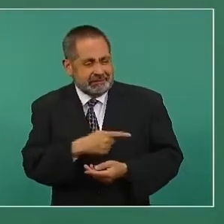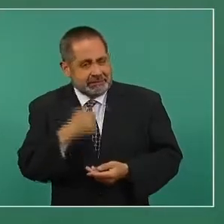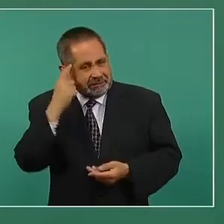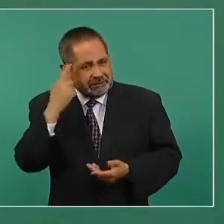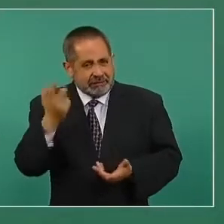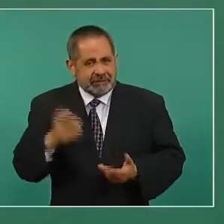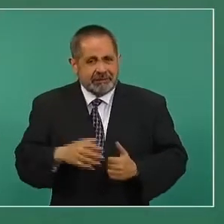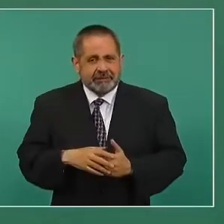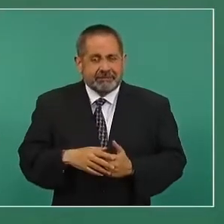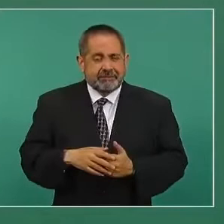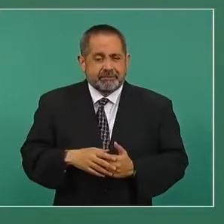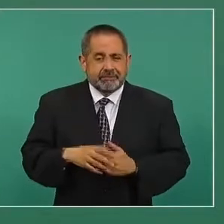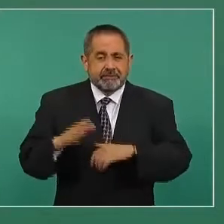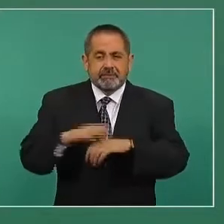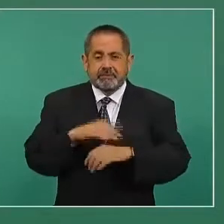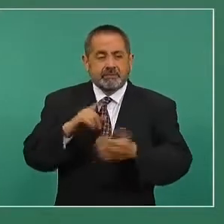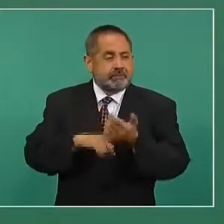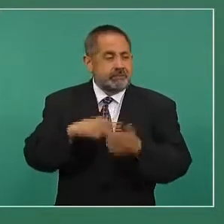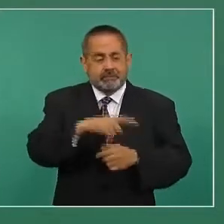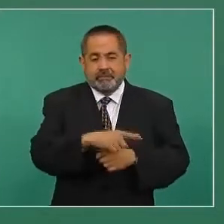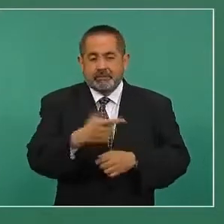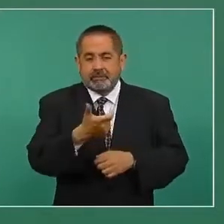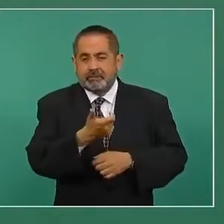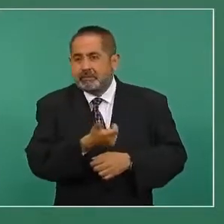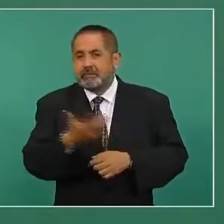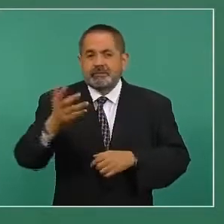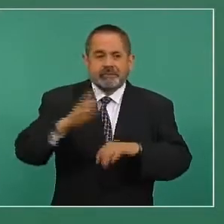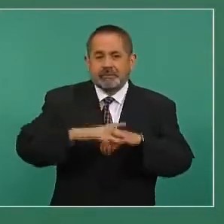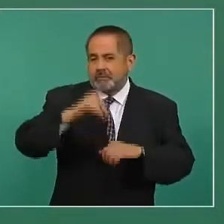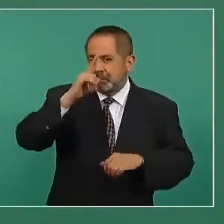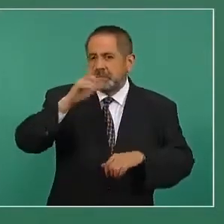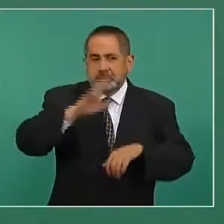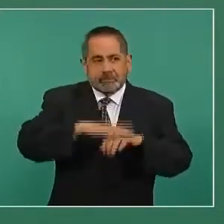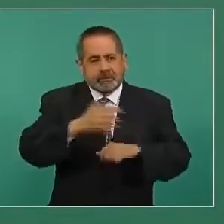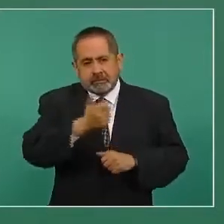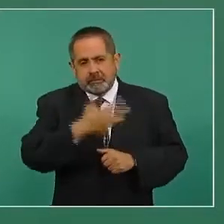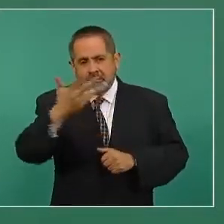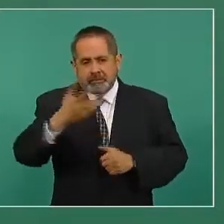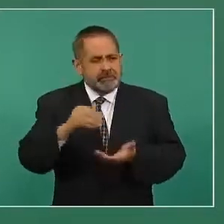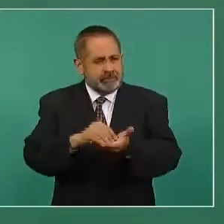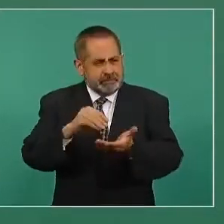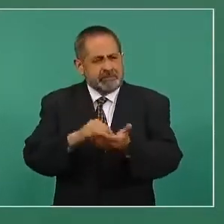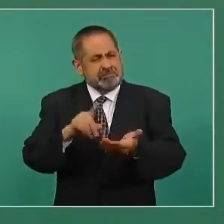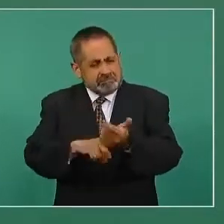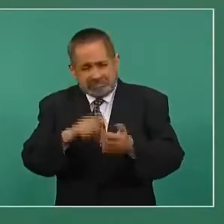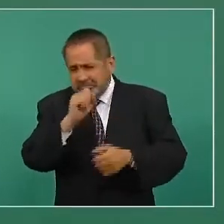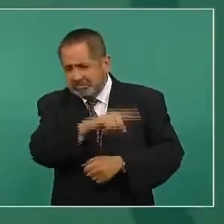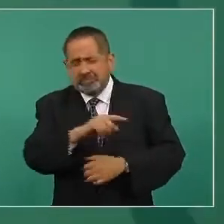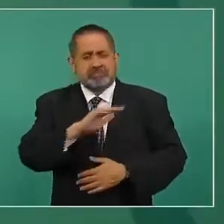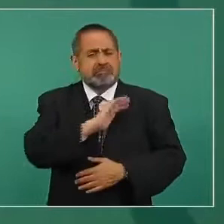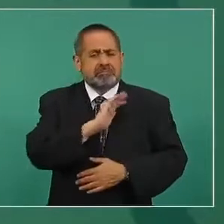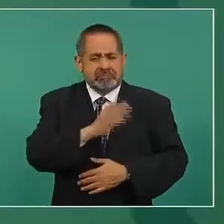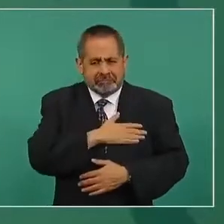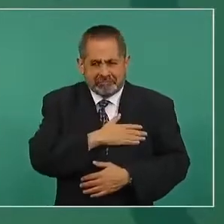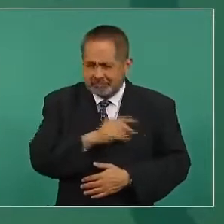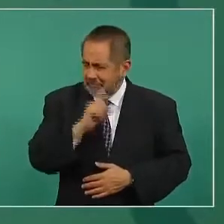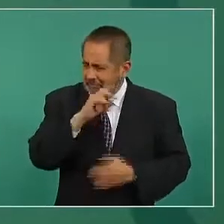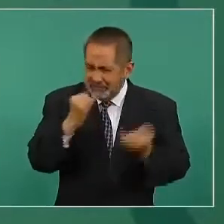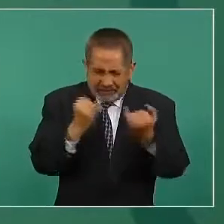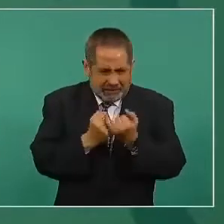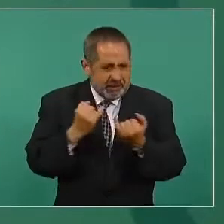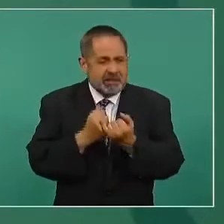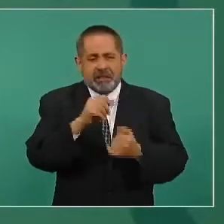de incrementos de tarifas de luz para la gente, lo que está pasando en España, lo que está pasando en